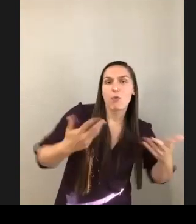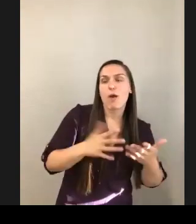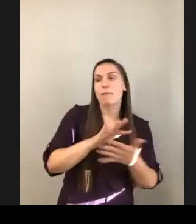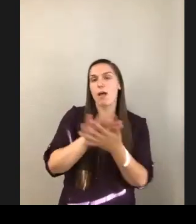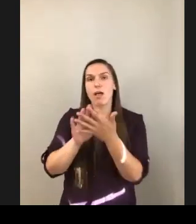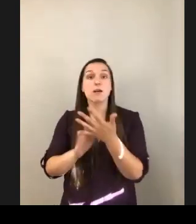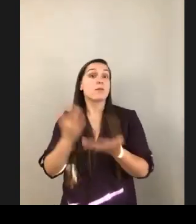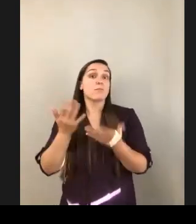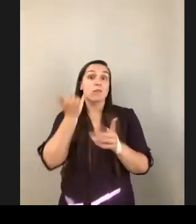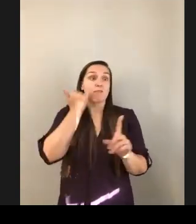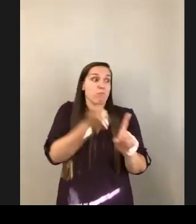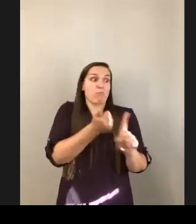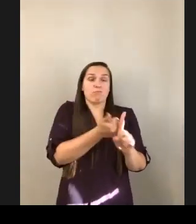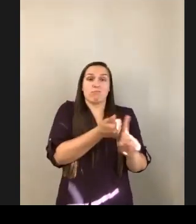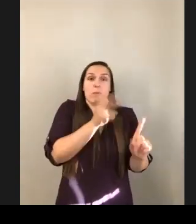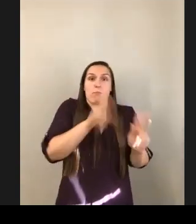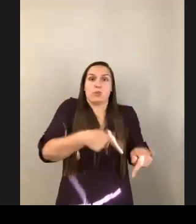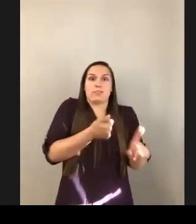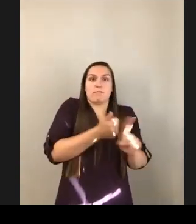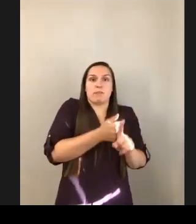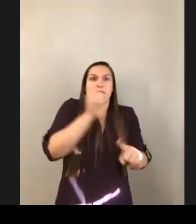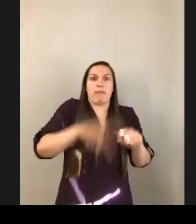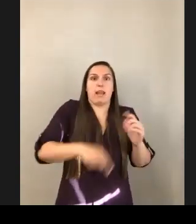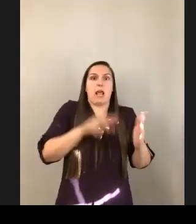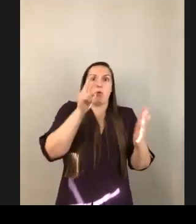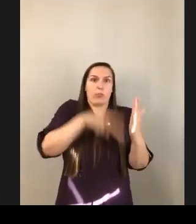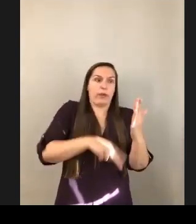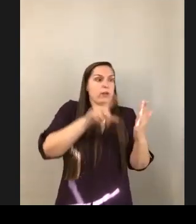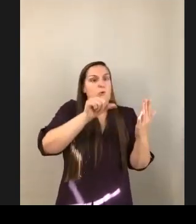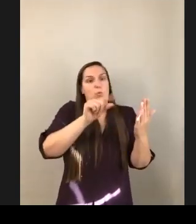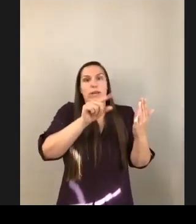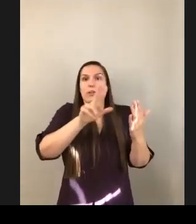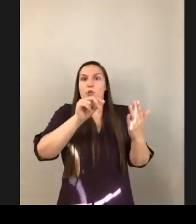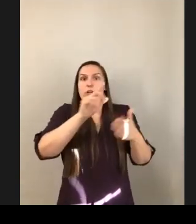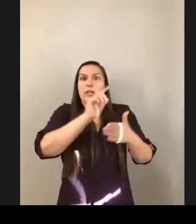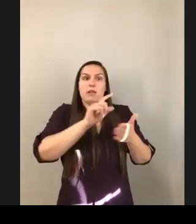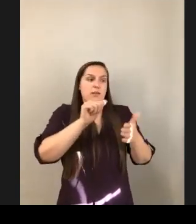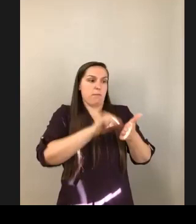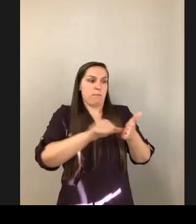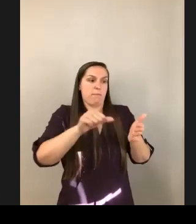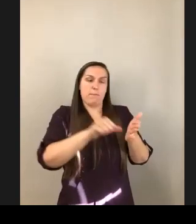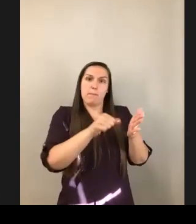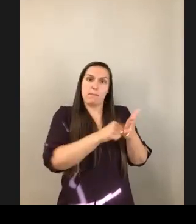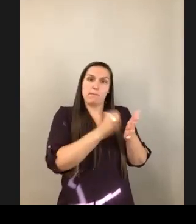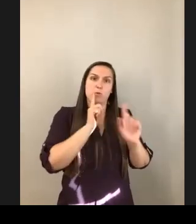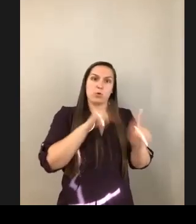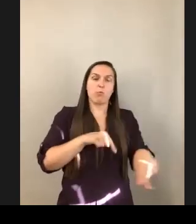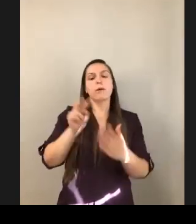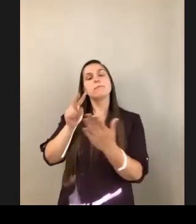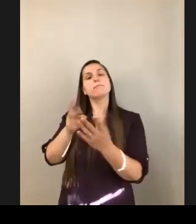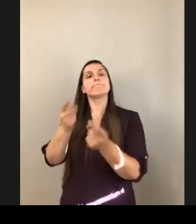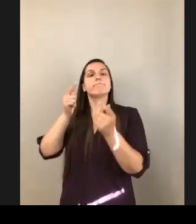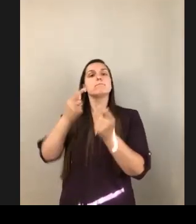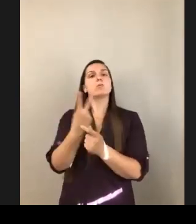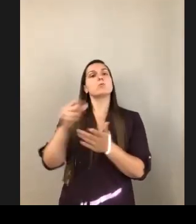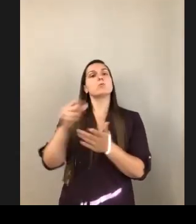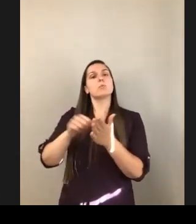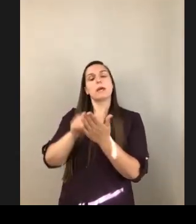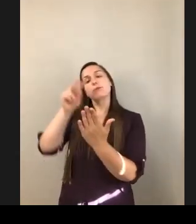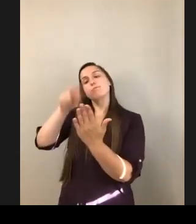que la gente que no tenga el tiempo de leer 30 páginas puede ver el resultado dentro de 2